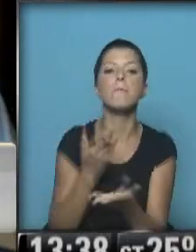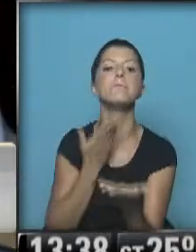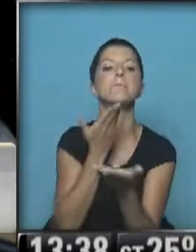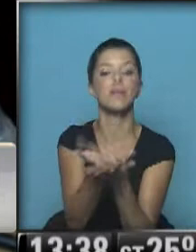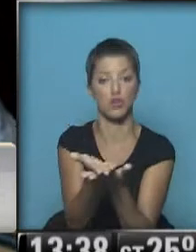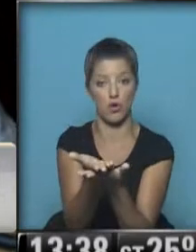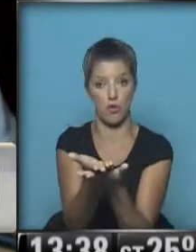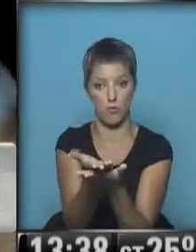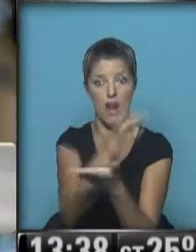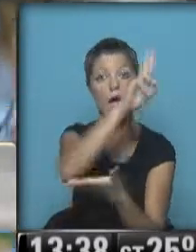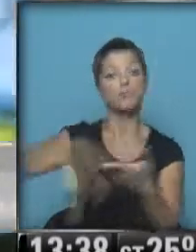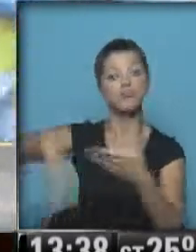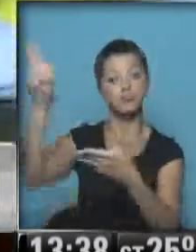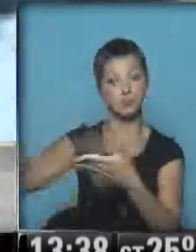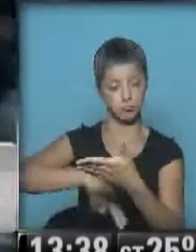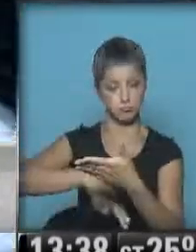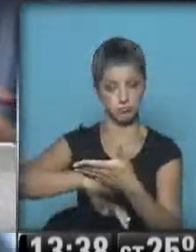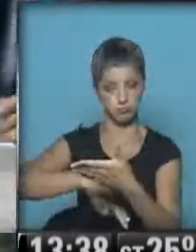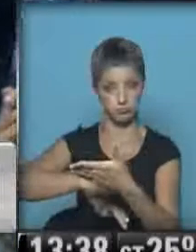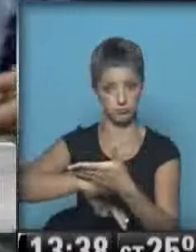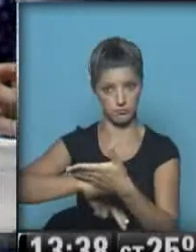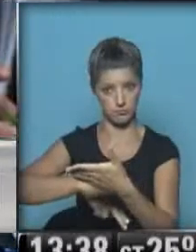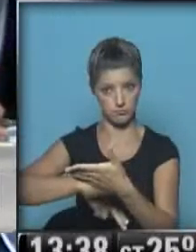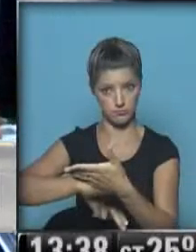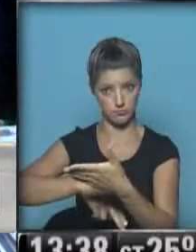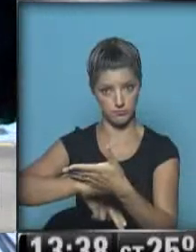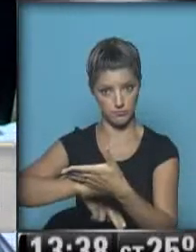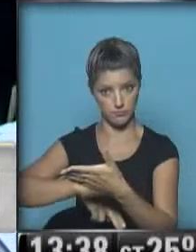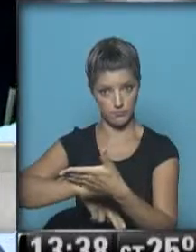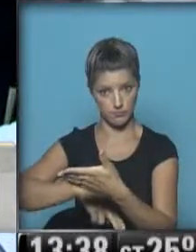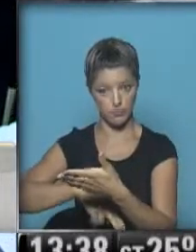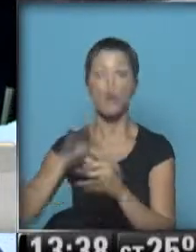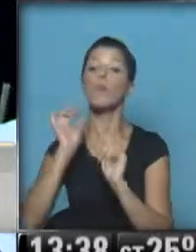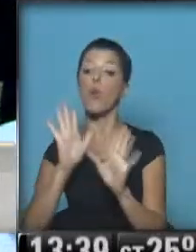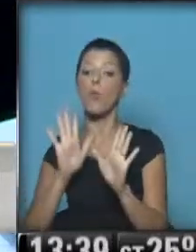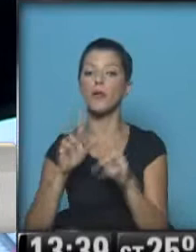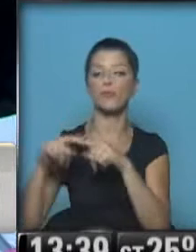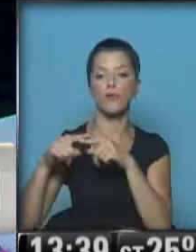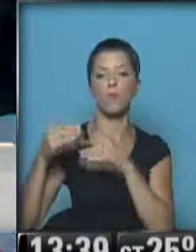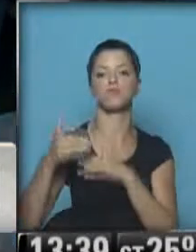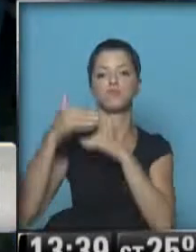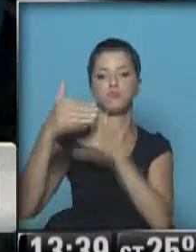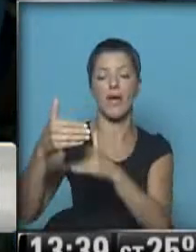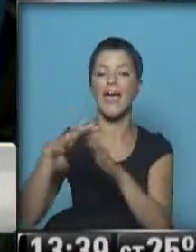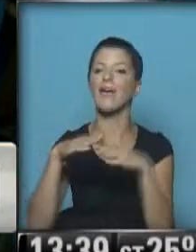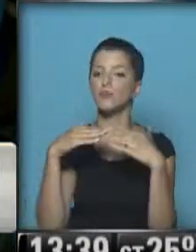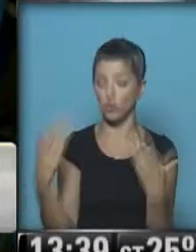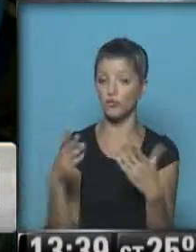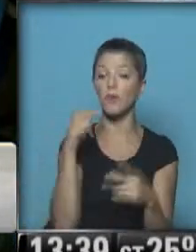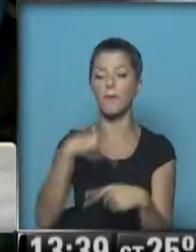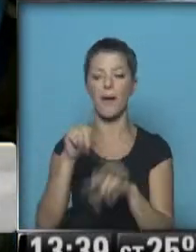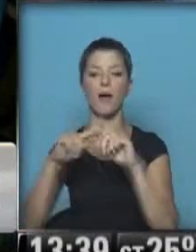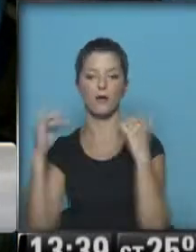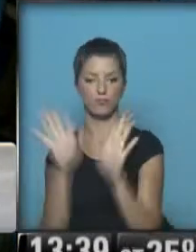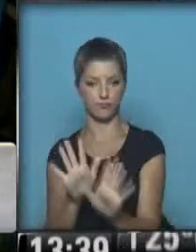nulidad, Agustina. Y Roberto, acaba de pedir por lo menos el aplazamiento del debate. Entonces, se ha realizado un cuarto